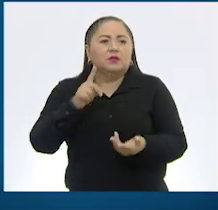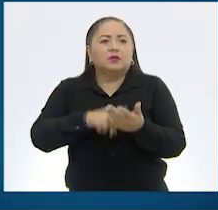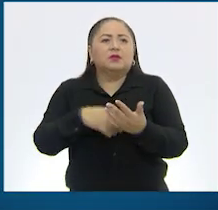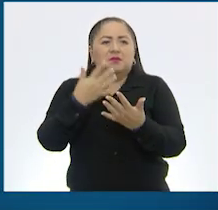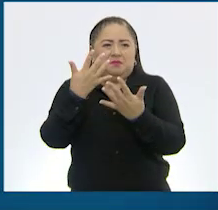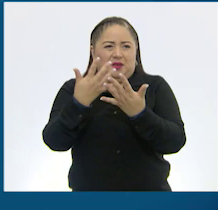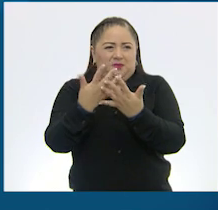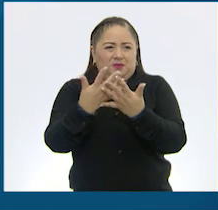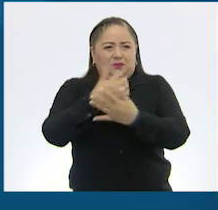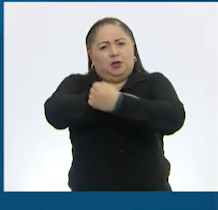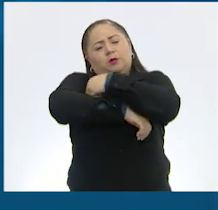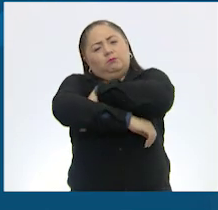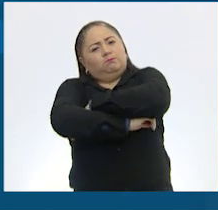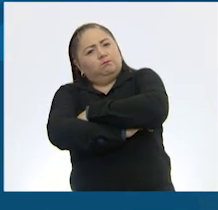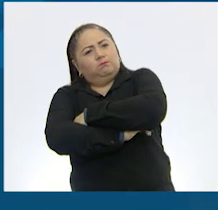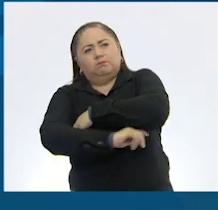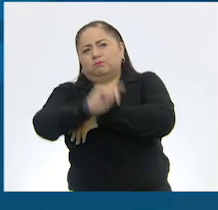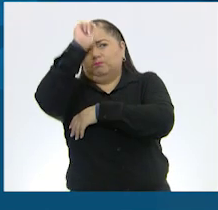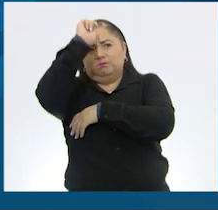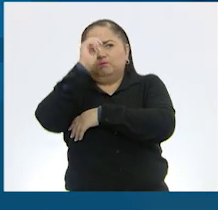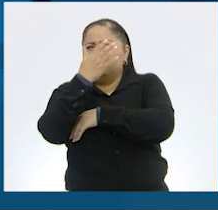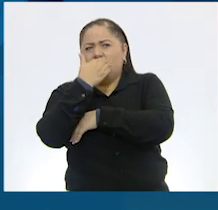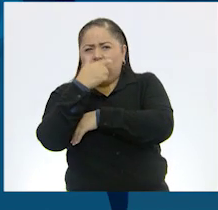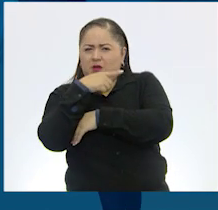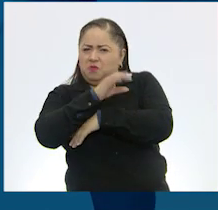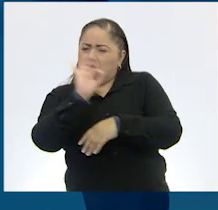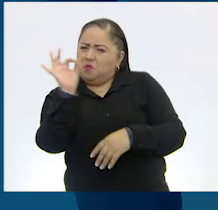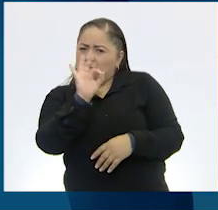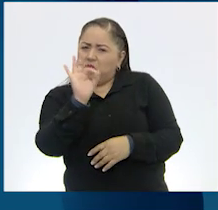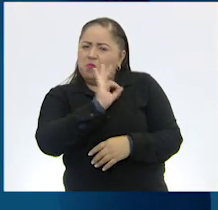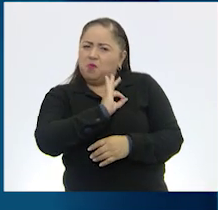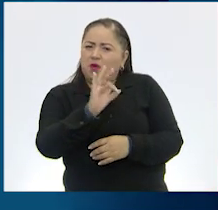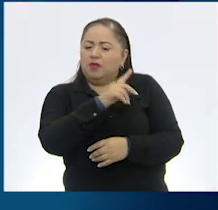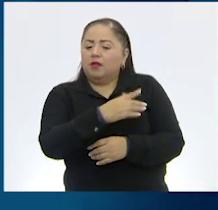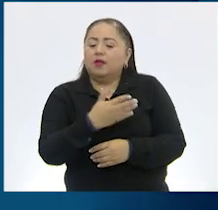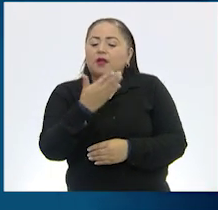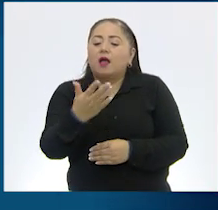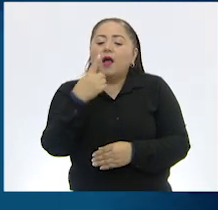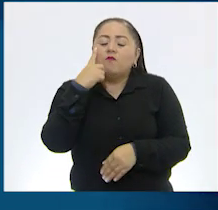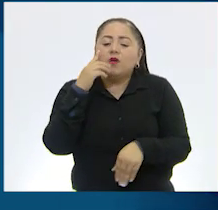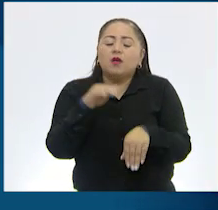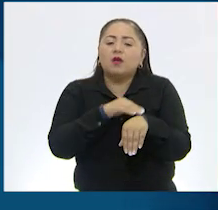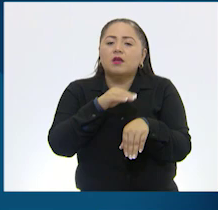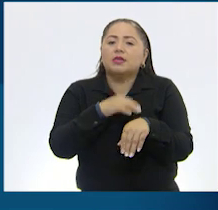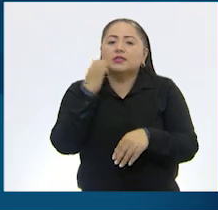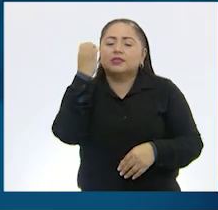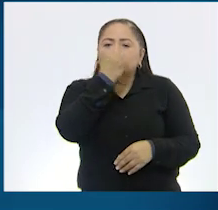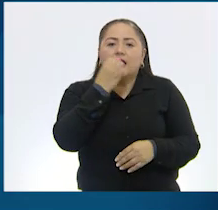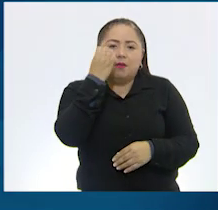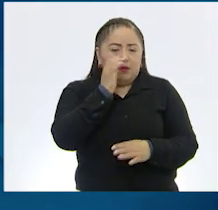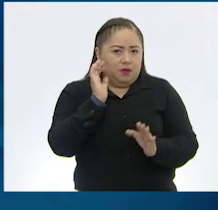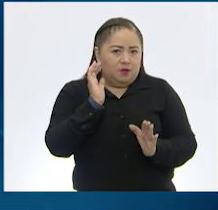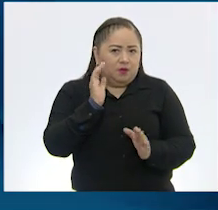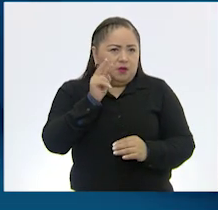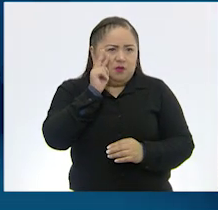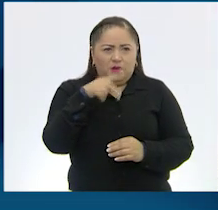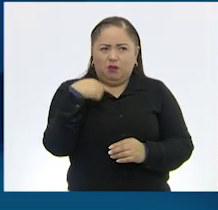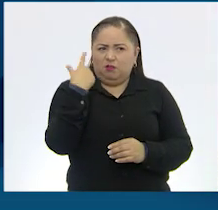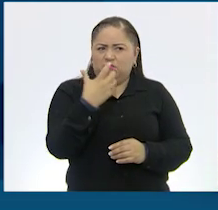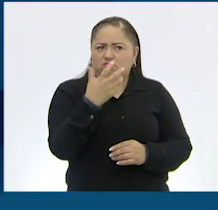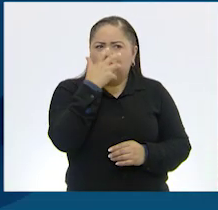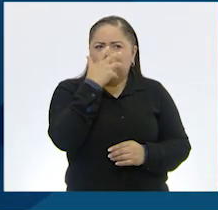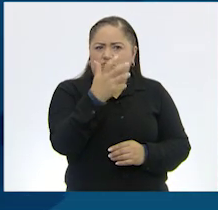manos cruzadas y no tiene sombrero. Quizá le están pidiendo las calificaciones de los exámenes porque se ven muy